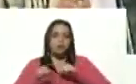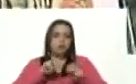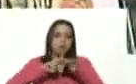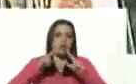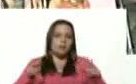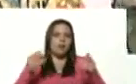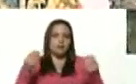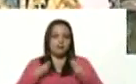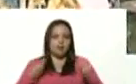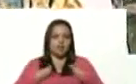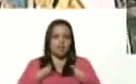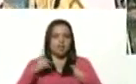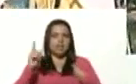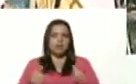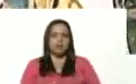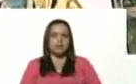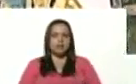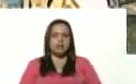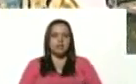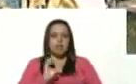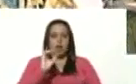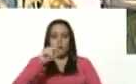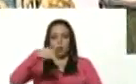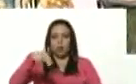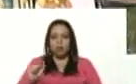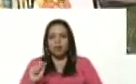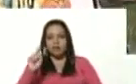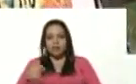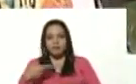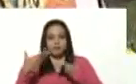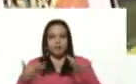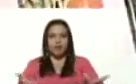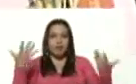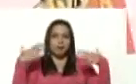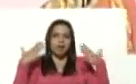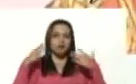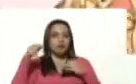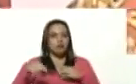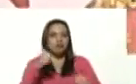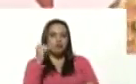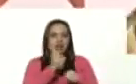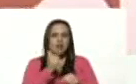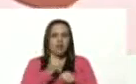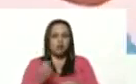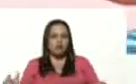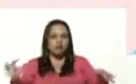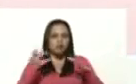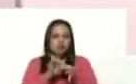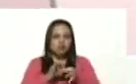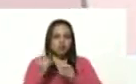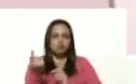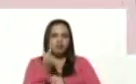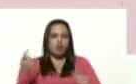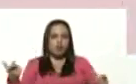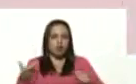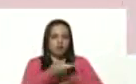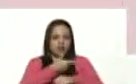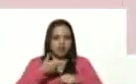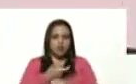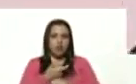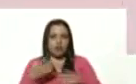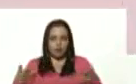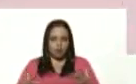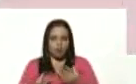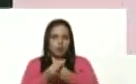Vida y la gente de la FONA, para quien también pide un gran aplauso. Esto es un trabajo conjunto. un solo gobierno acompañando al